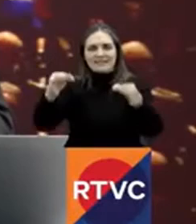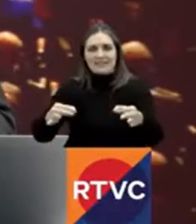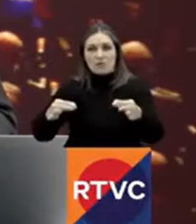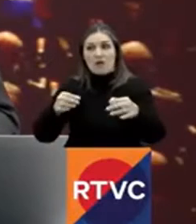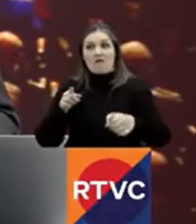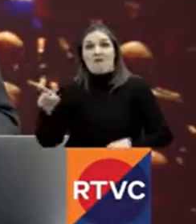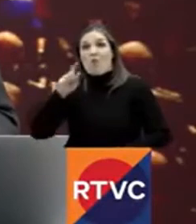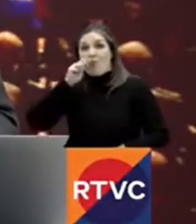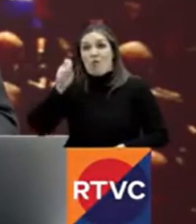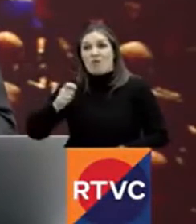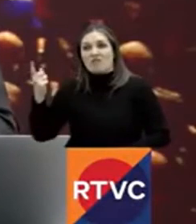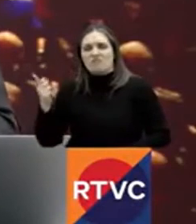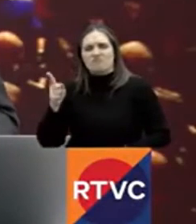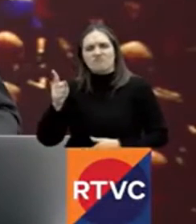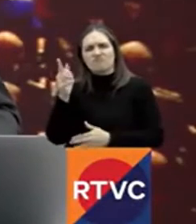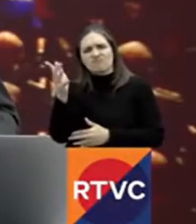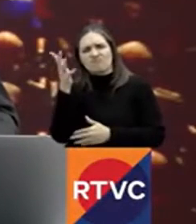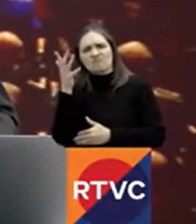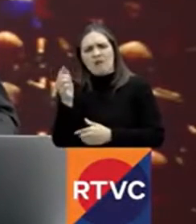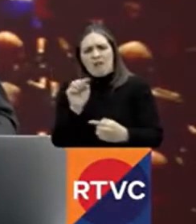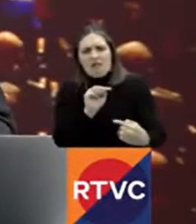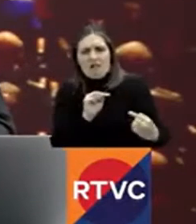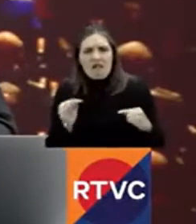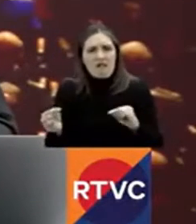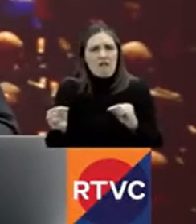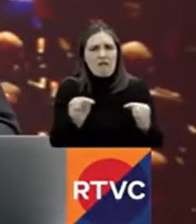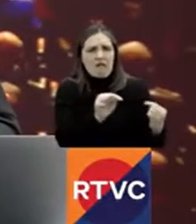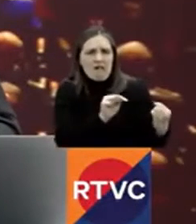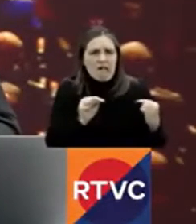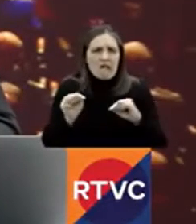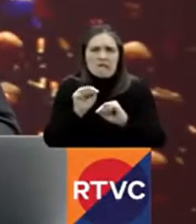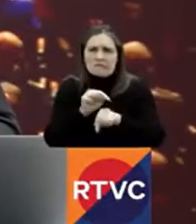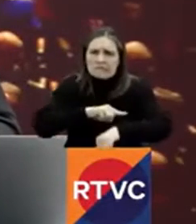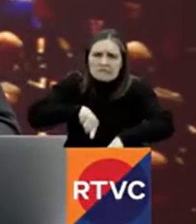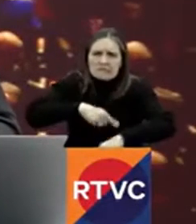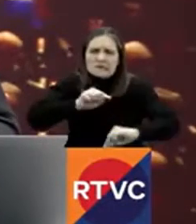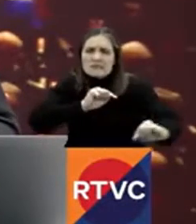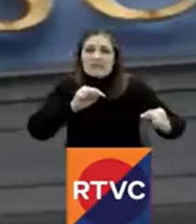supuesto, es el asunto del que debaten sin descanso y piden apoyo urgentes a Kiev.